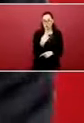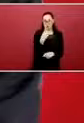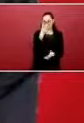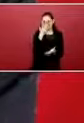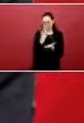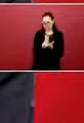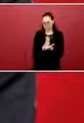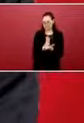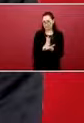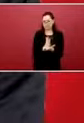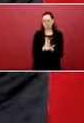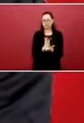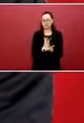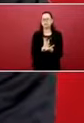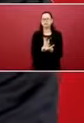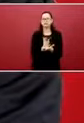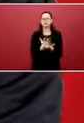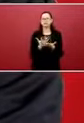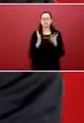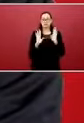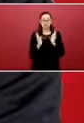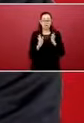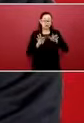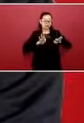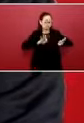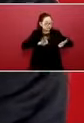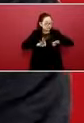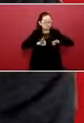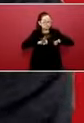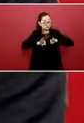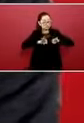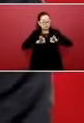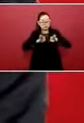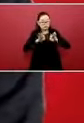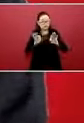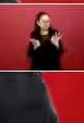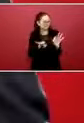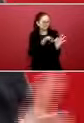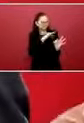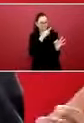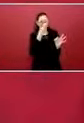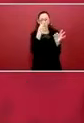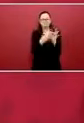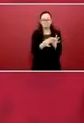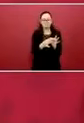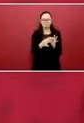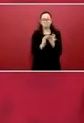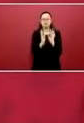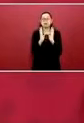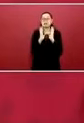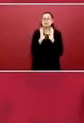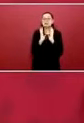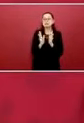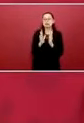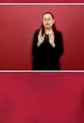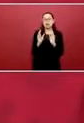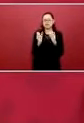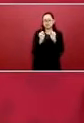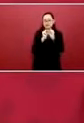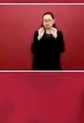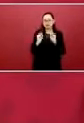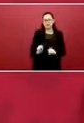Como ya esto ya está muy depurado y ya está el sistema que quiero que se los explique la